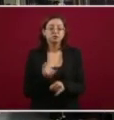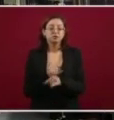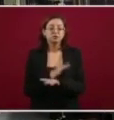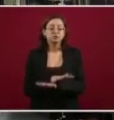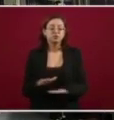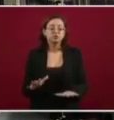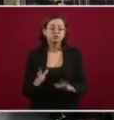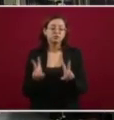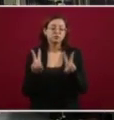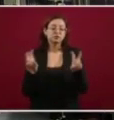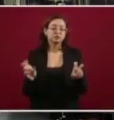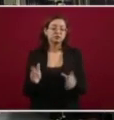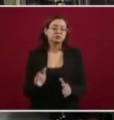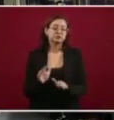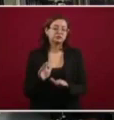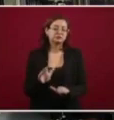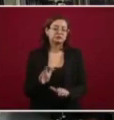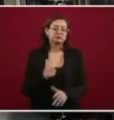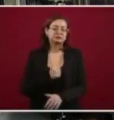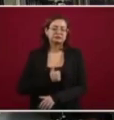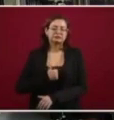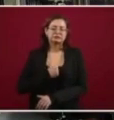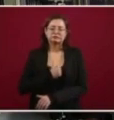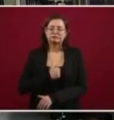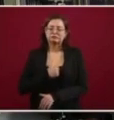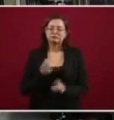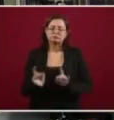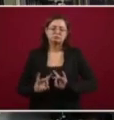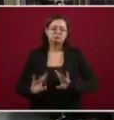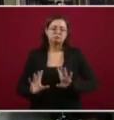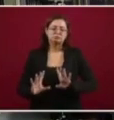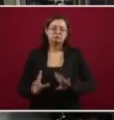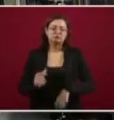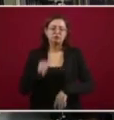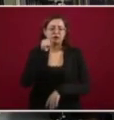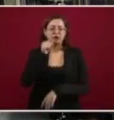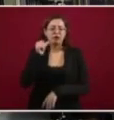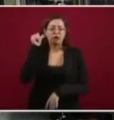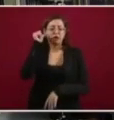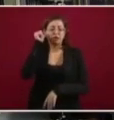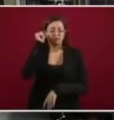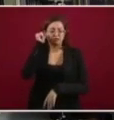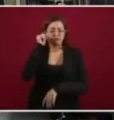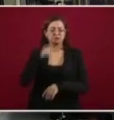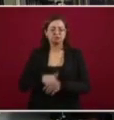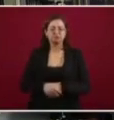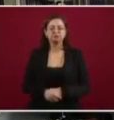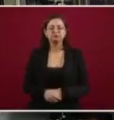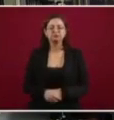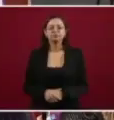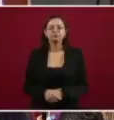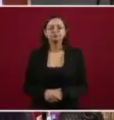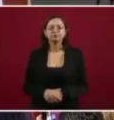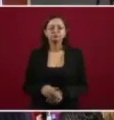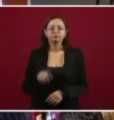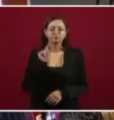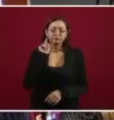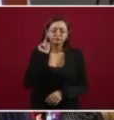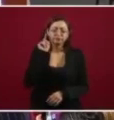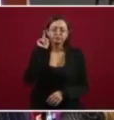los lamentables acontecimientos el día de ayer en los